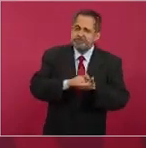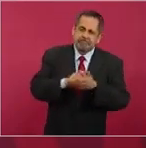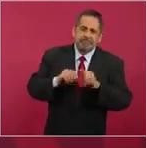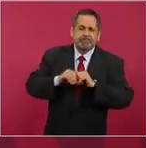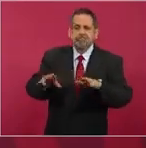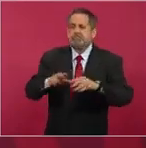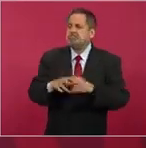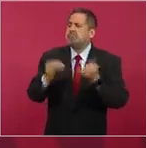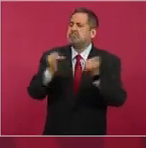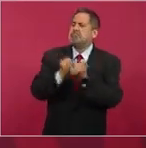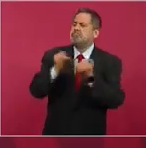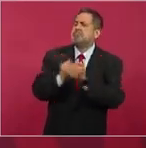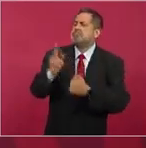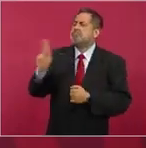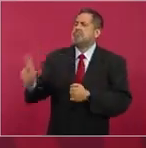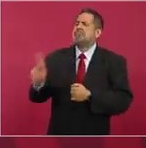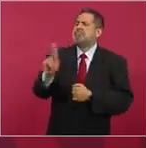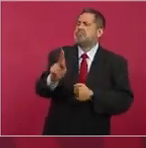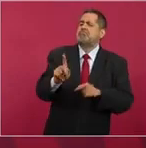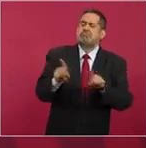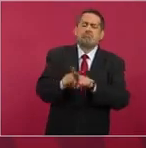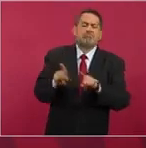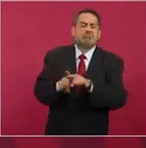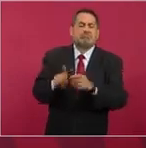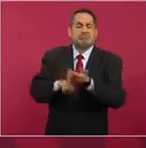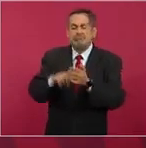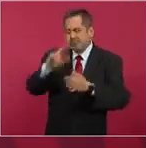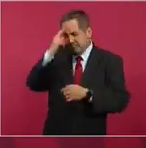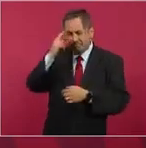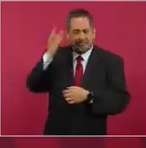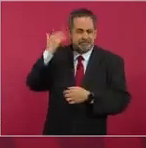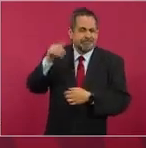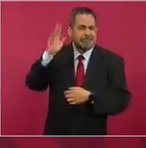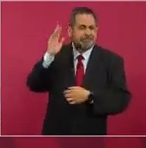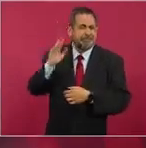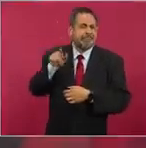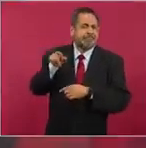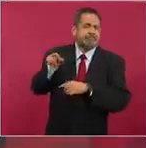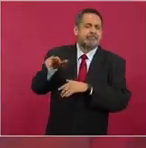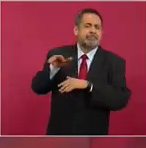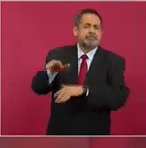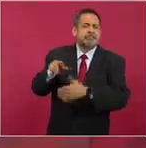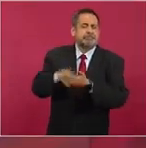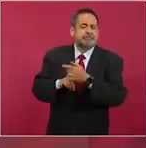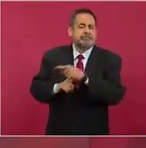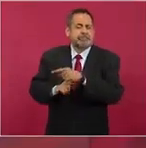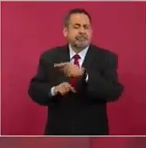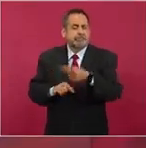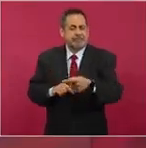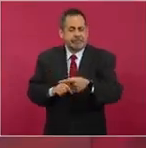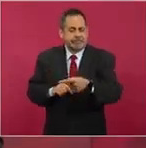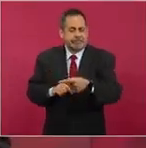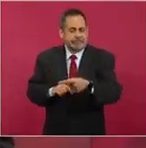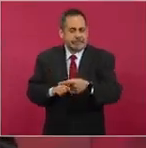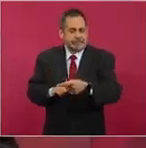equiparar esto al caso o al asunto